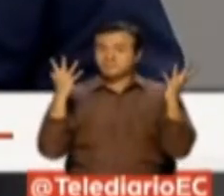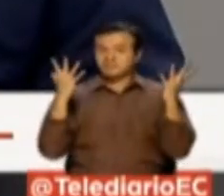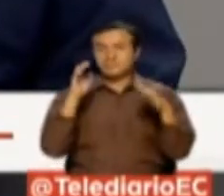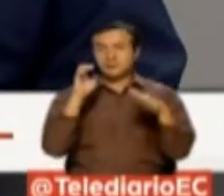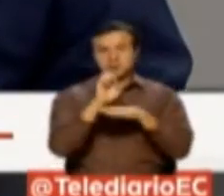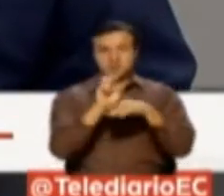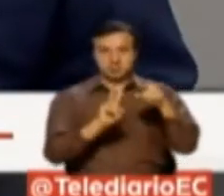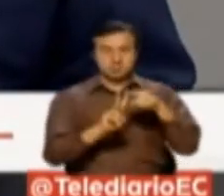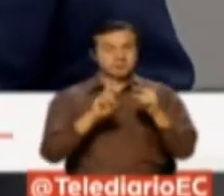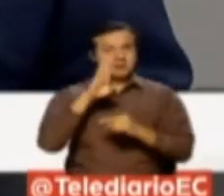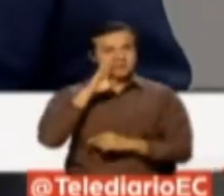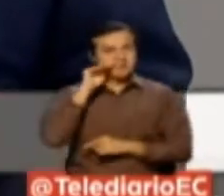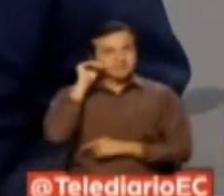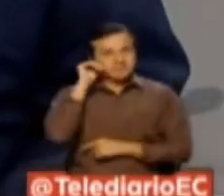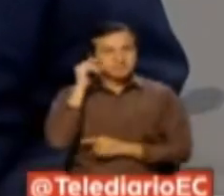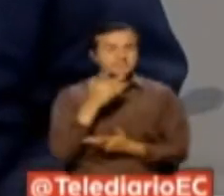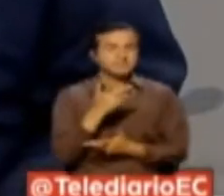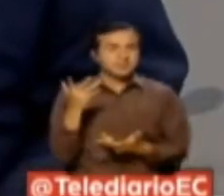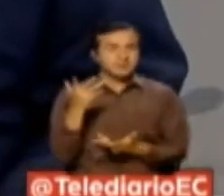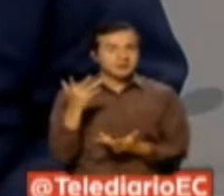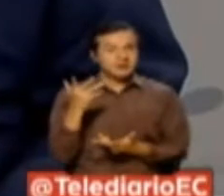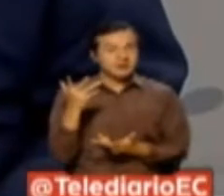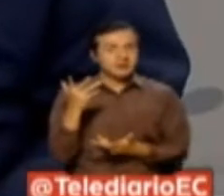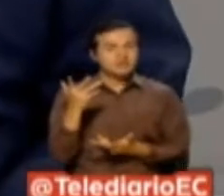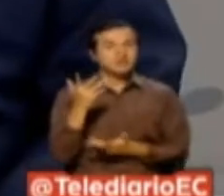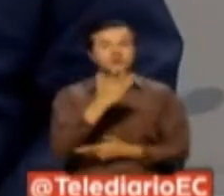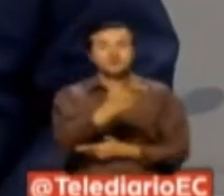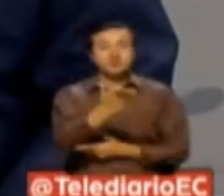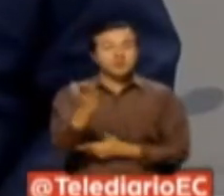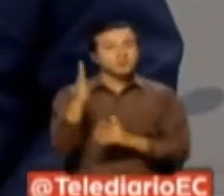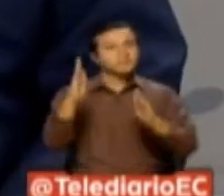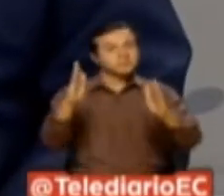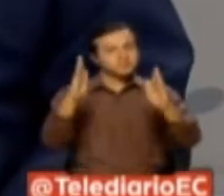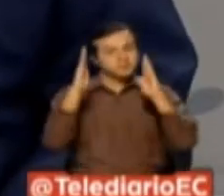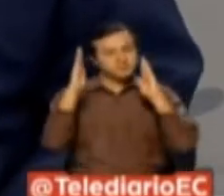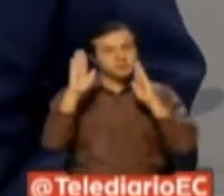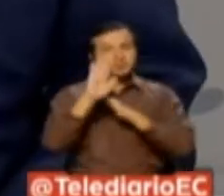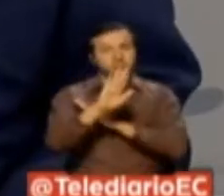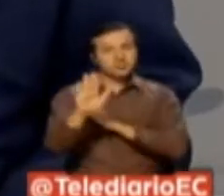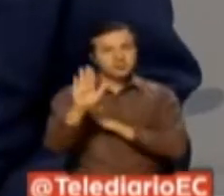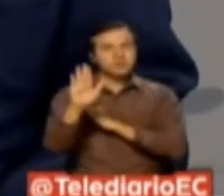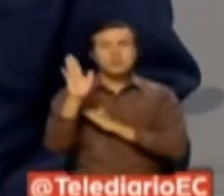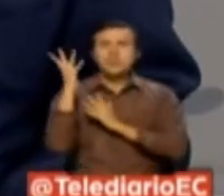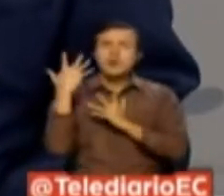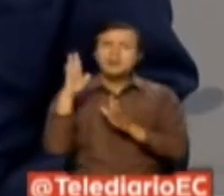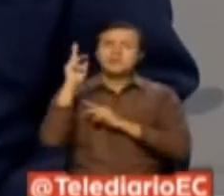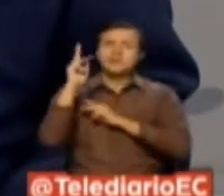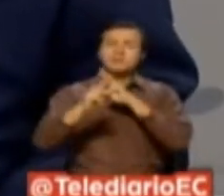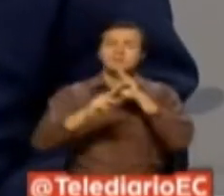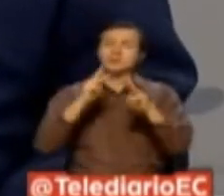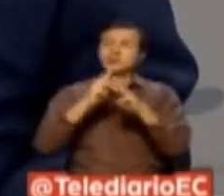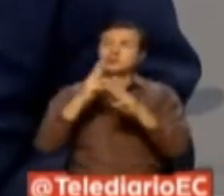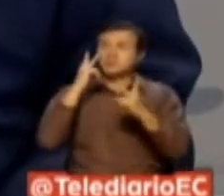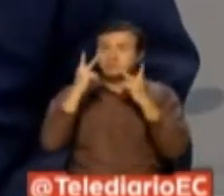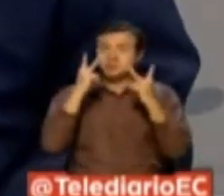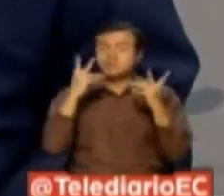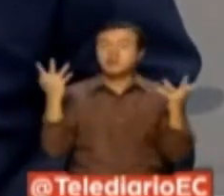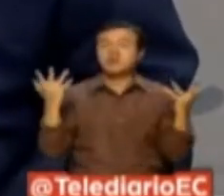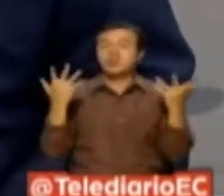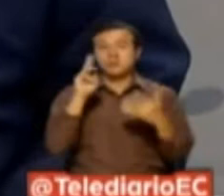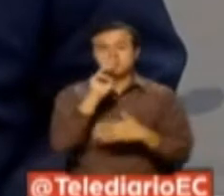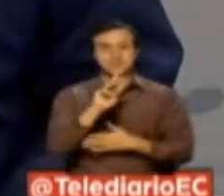señales de ecuador tv y gamavisión y también su sintonía su compañía desde cualquier lugar del mundo a través de